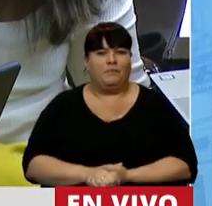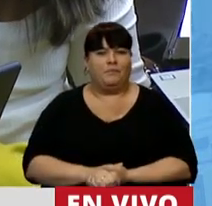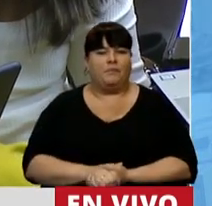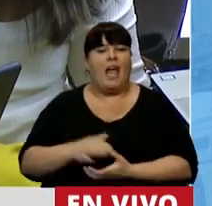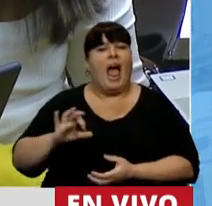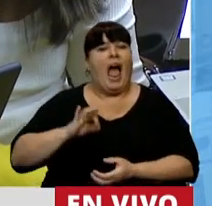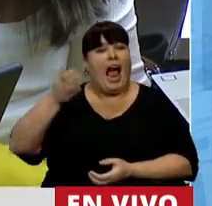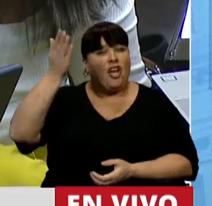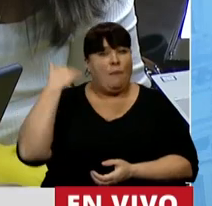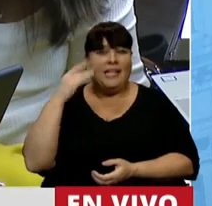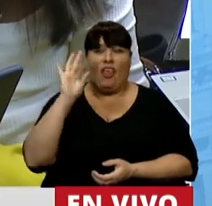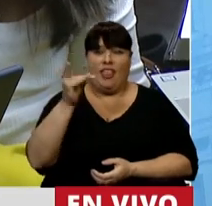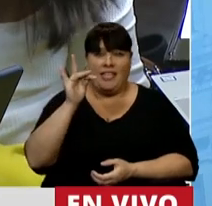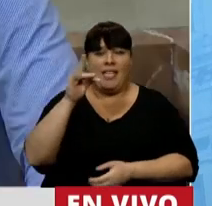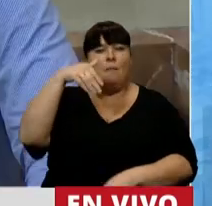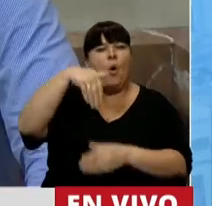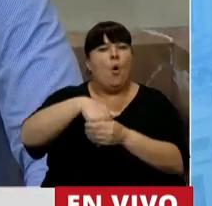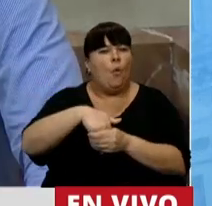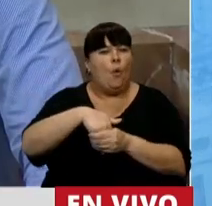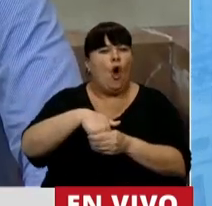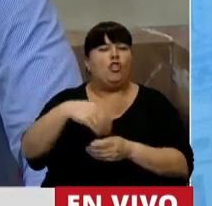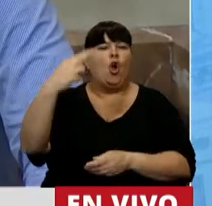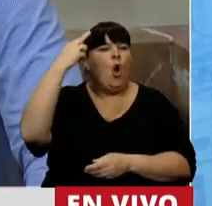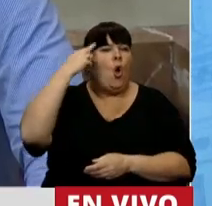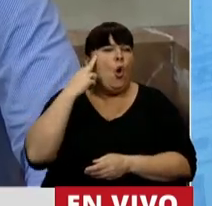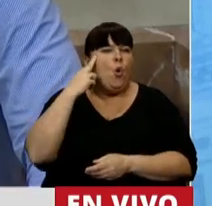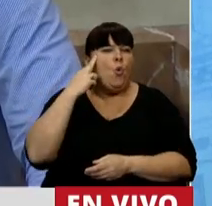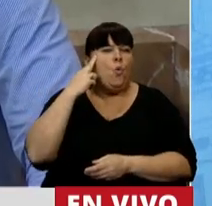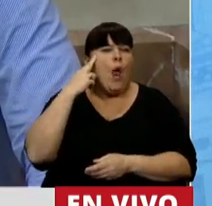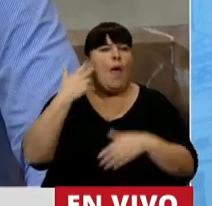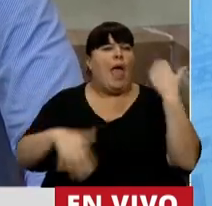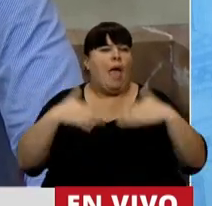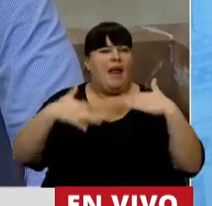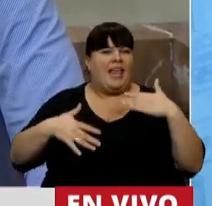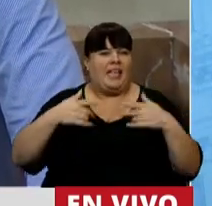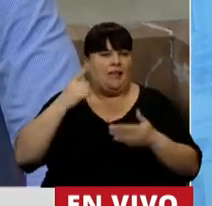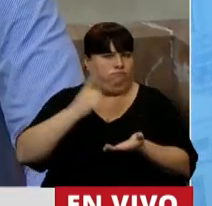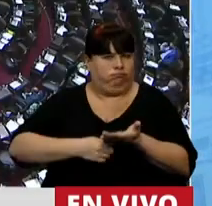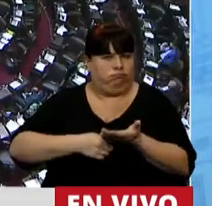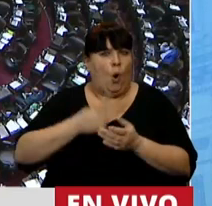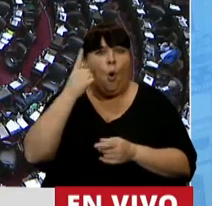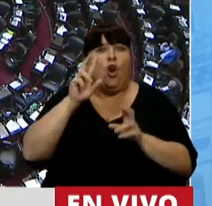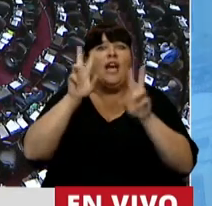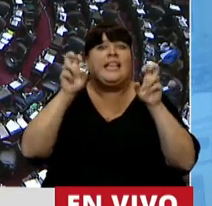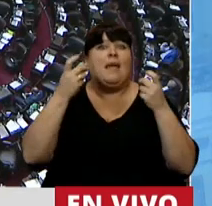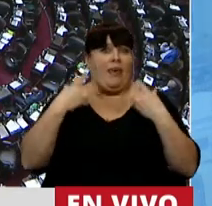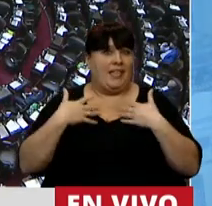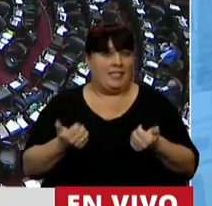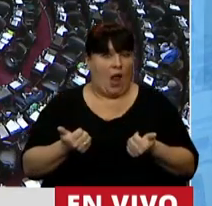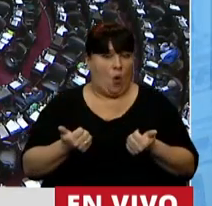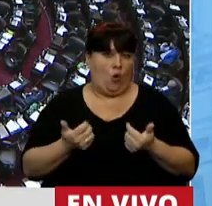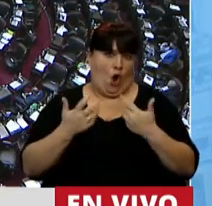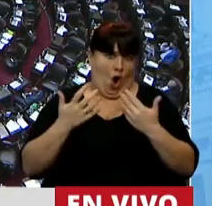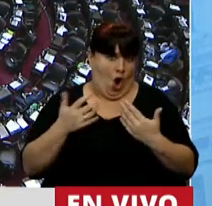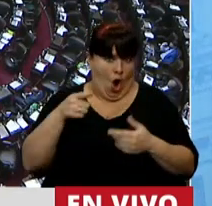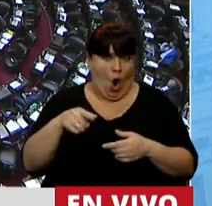El año pasado, en diciembre, se votaron 9 emergencias, una de las cuales era la de sanidad. Y